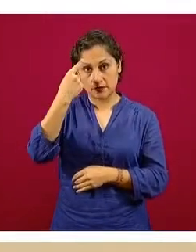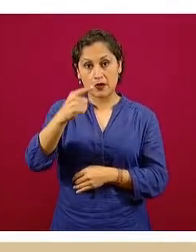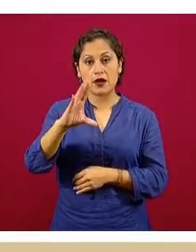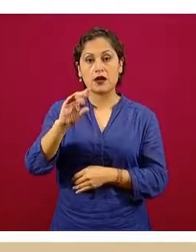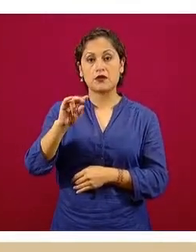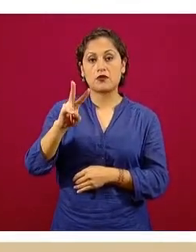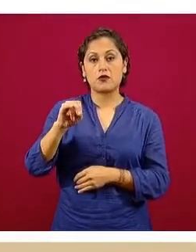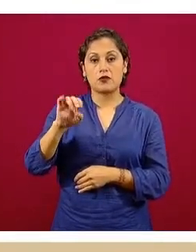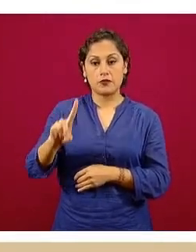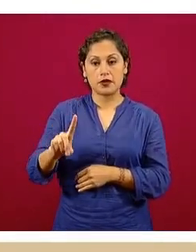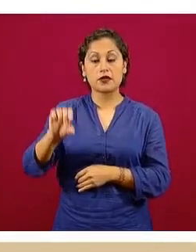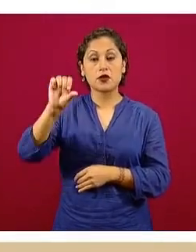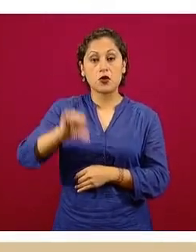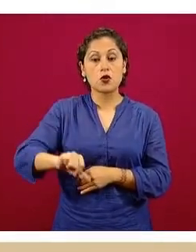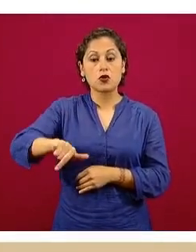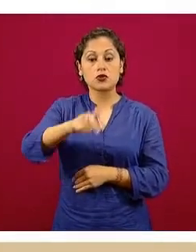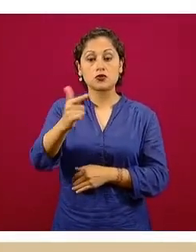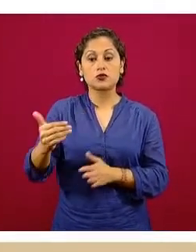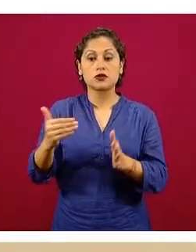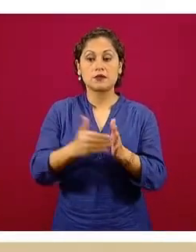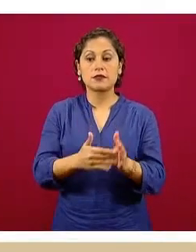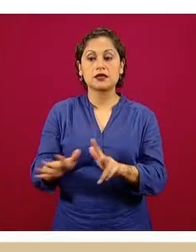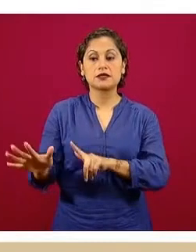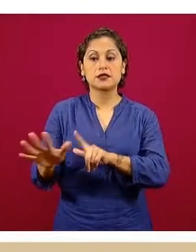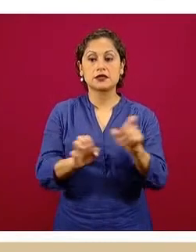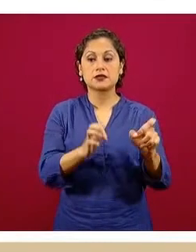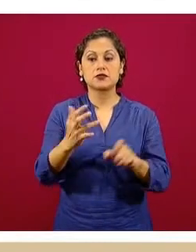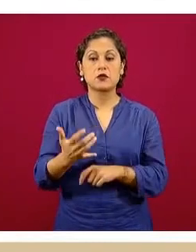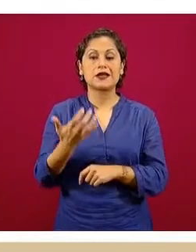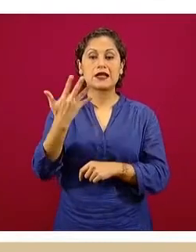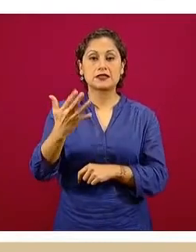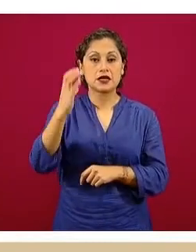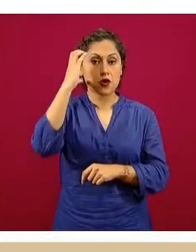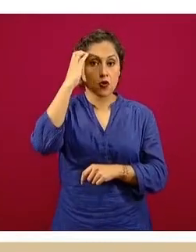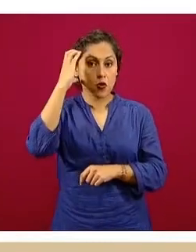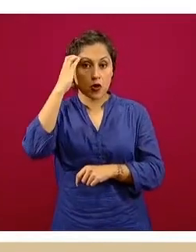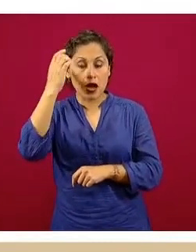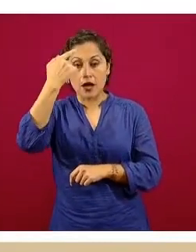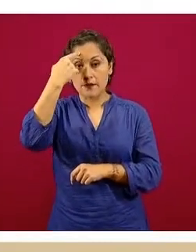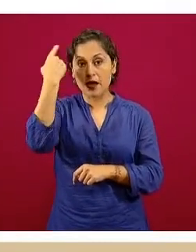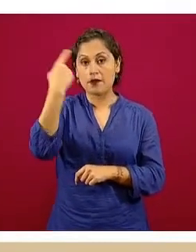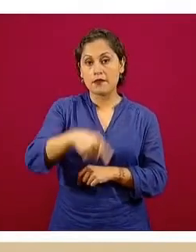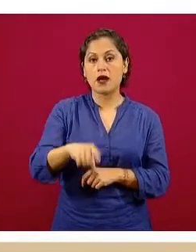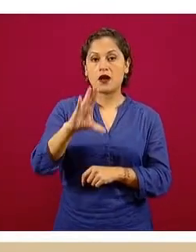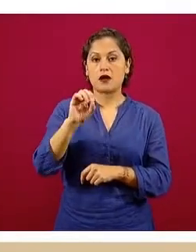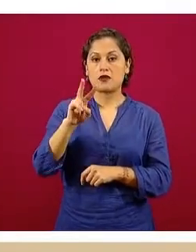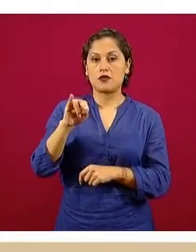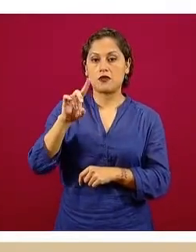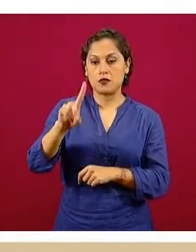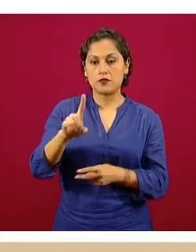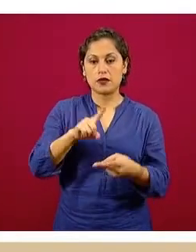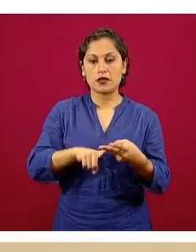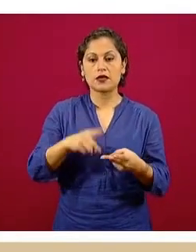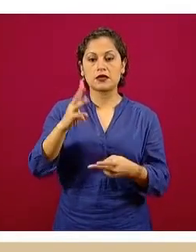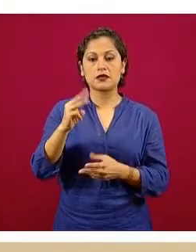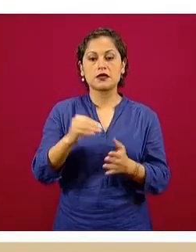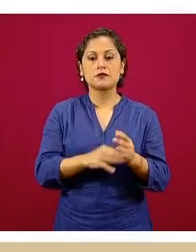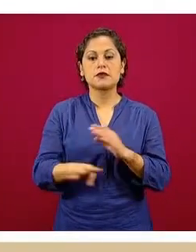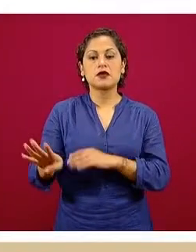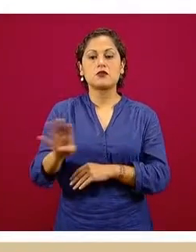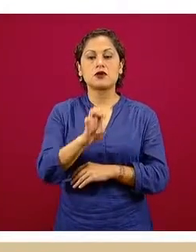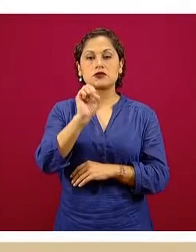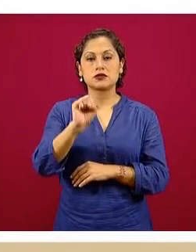tenemos 12 mil 755 camas específicas para atender el cob y 3 mil 460